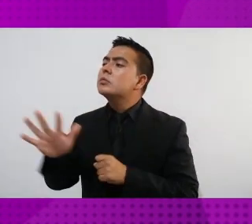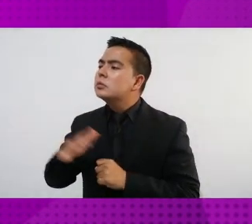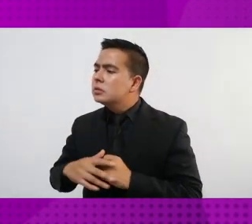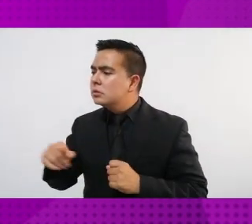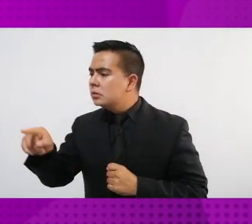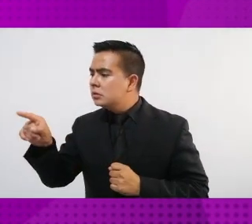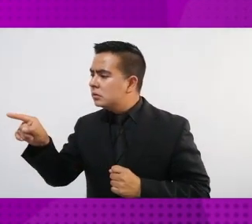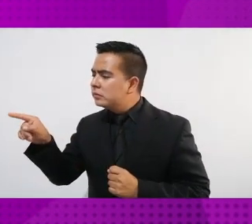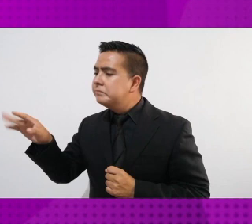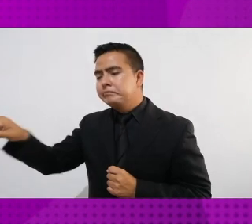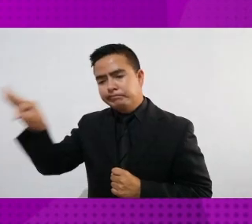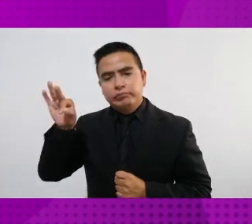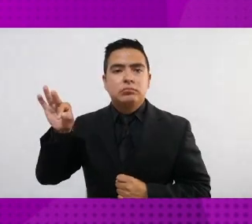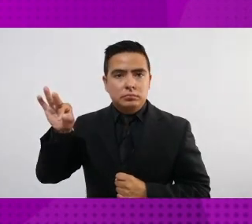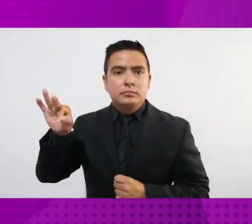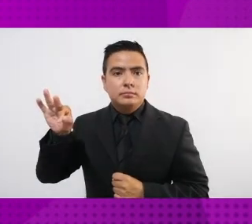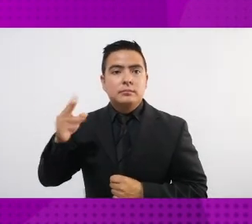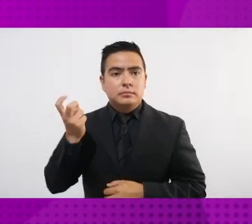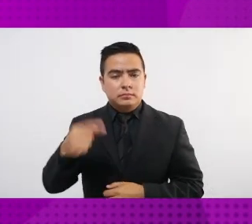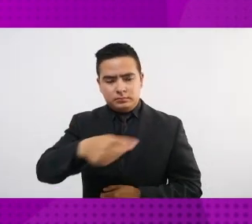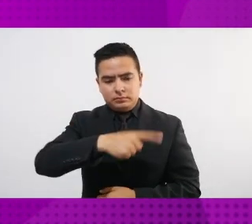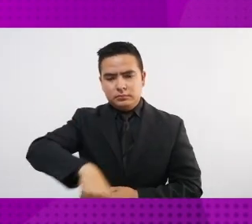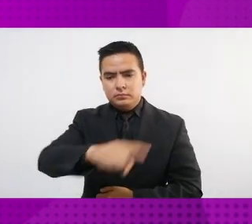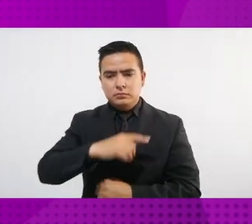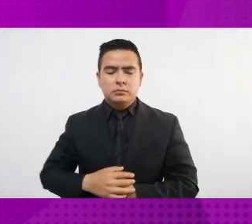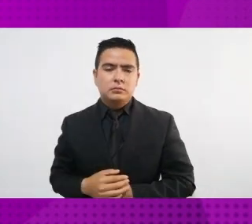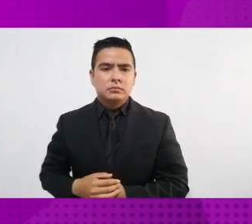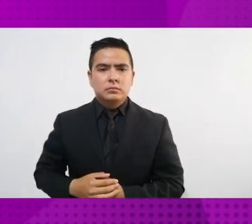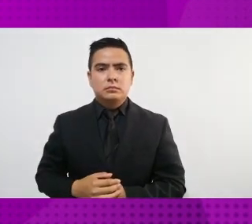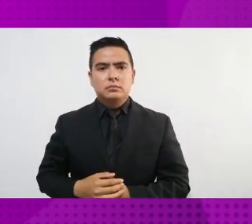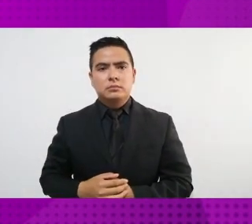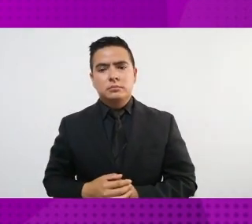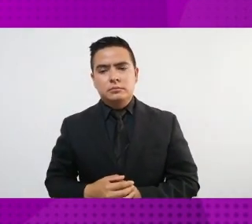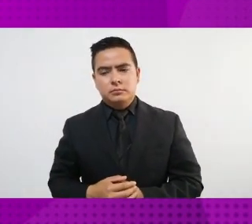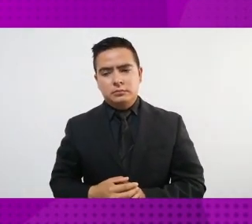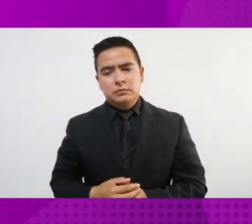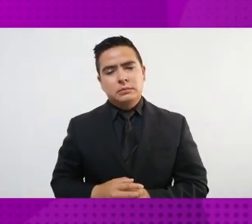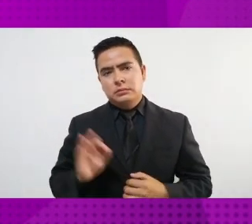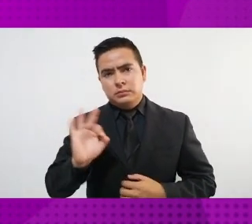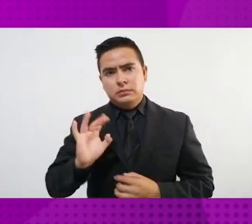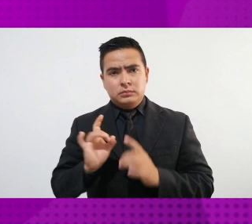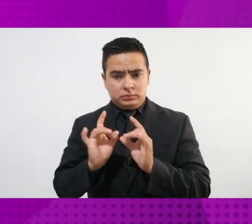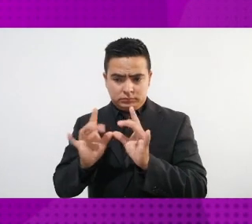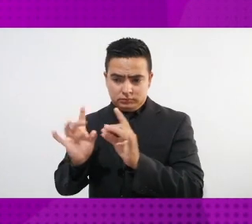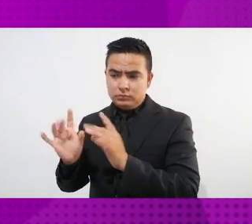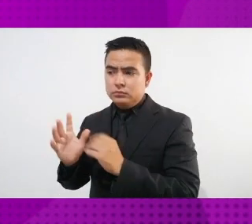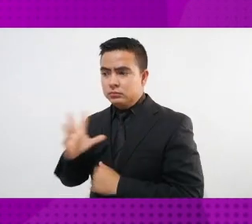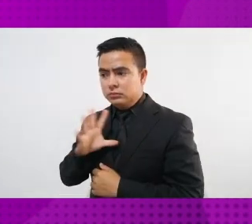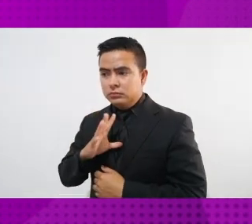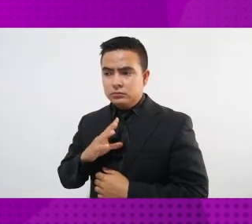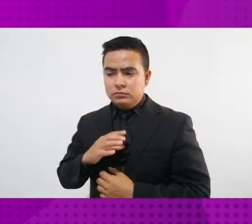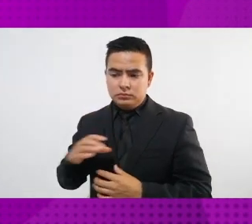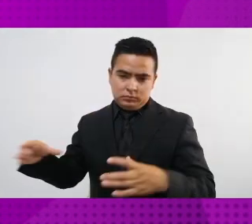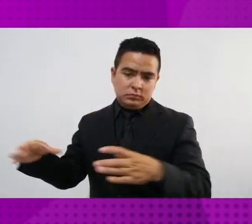sin la emisión de la voluntad ciudadana que lleva a integrar este órgano. Por supuesto que hay distintos métodos para integrar